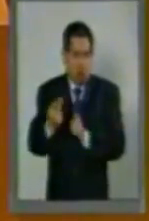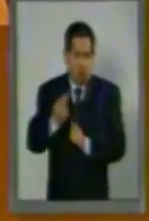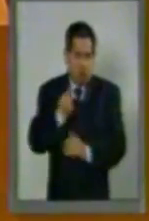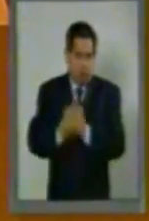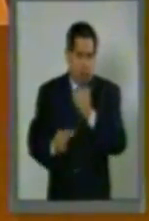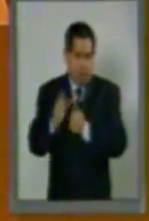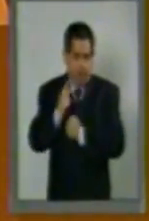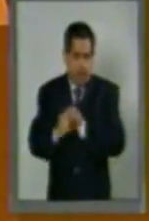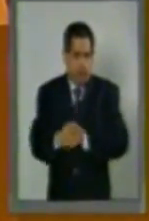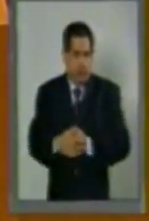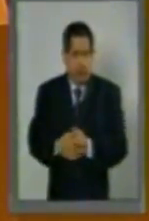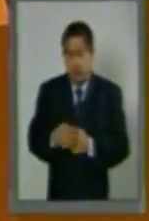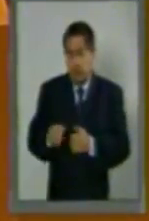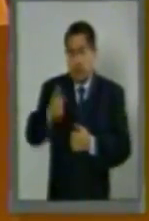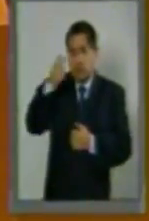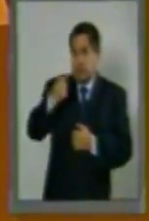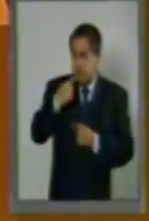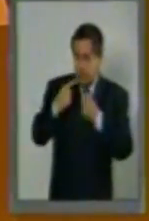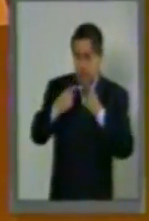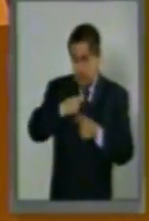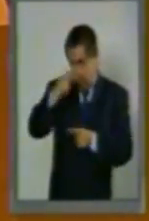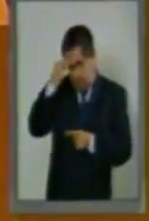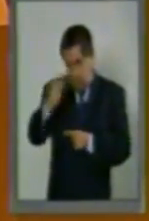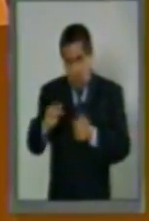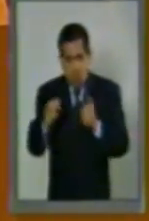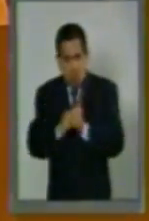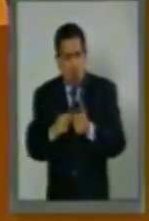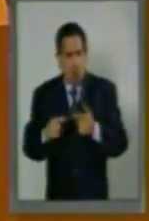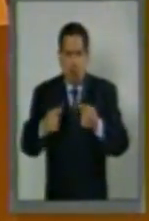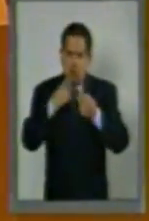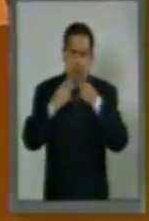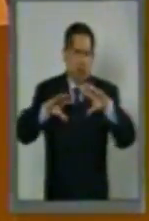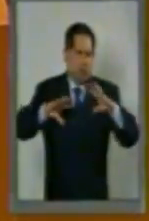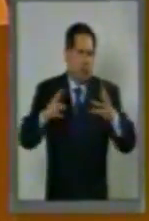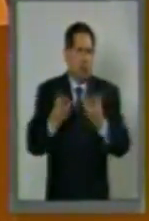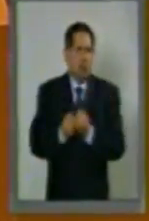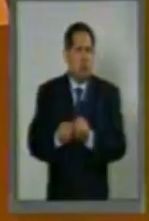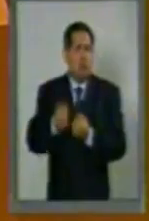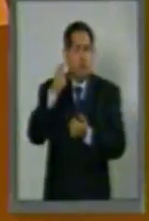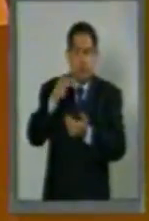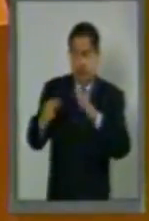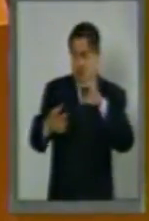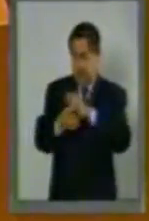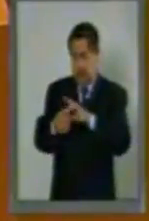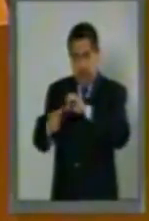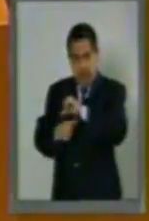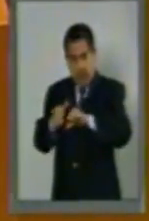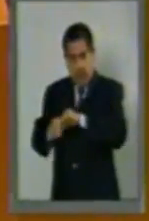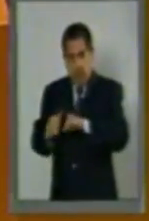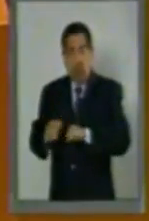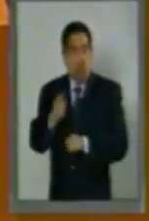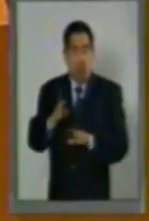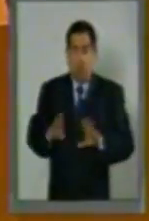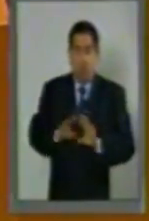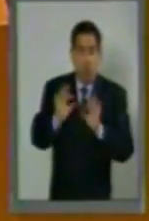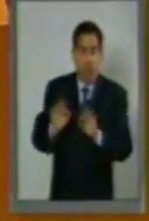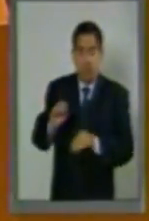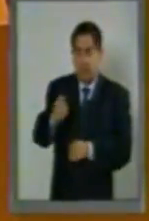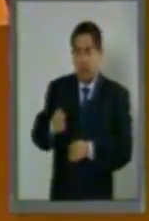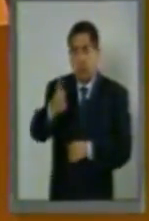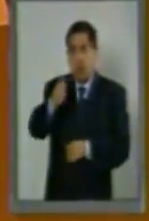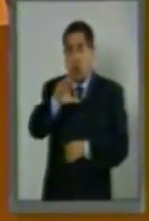país, el primero entre México con una nación de esta región y el primero de su tipo para Costa